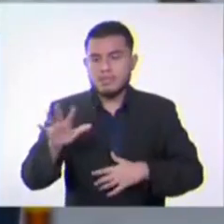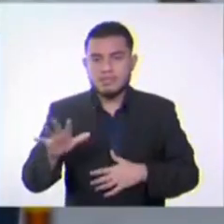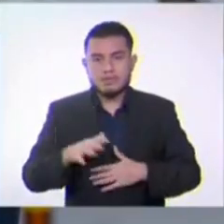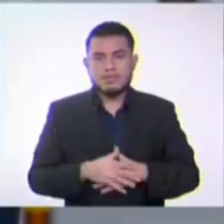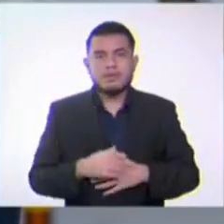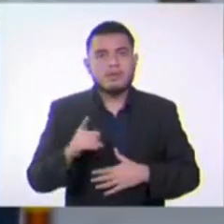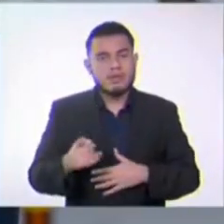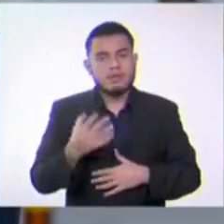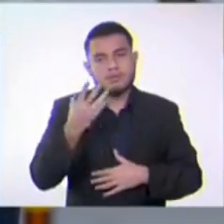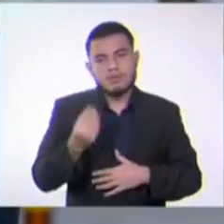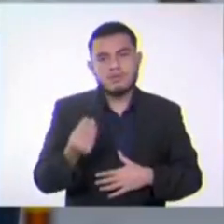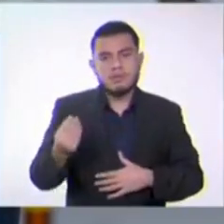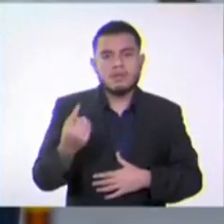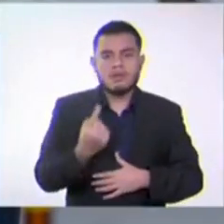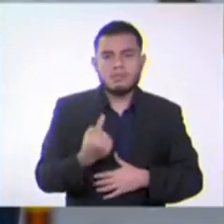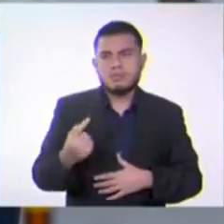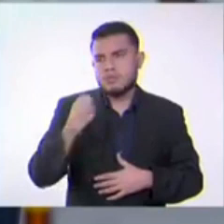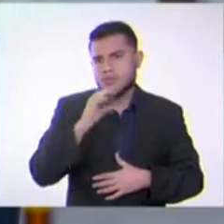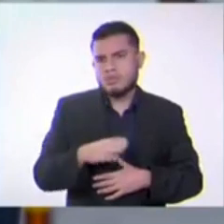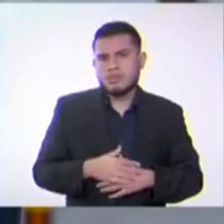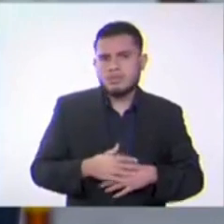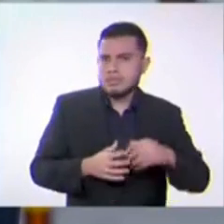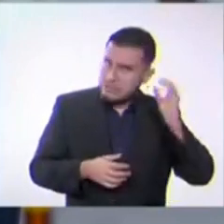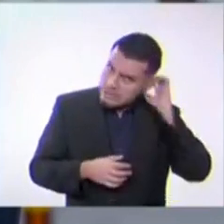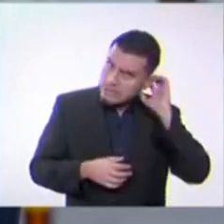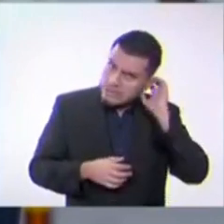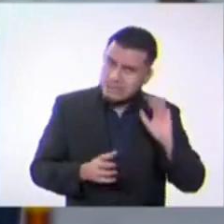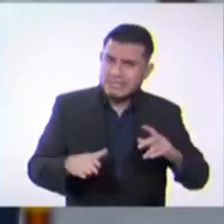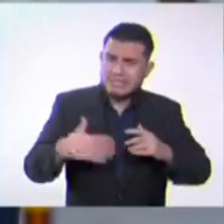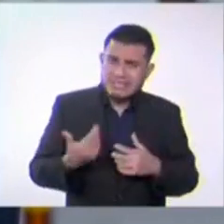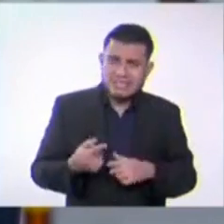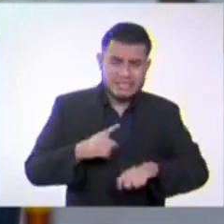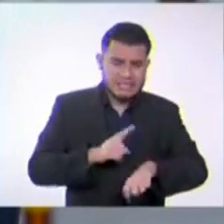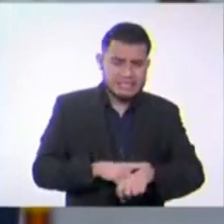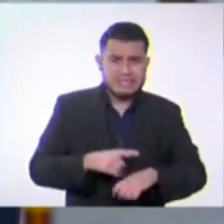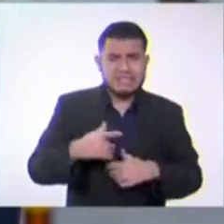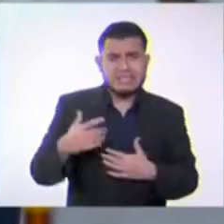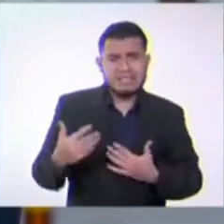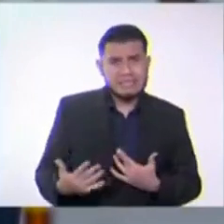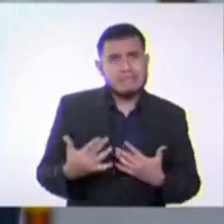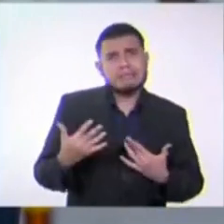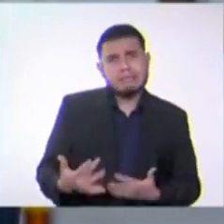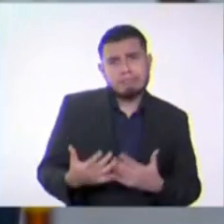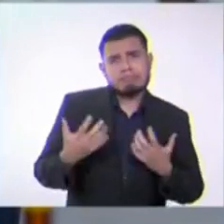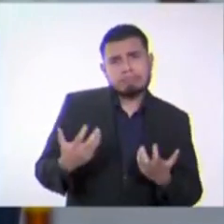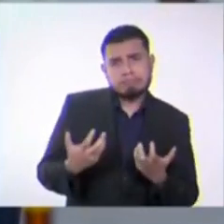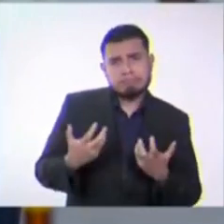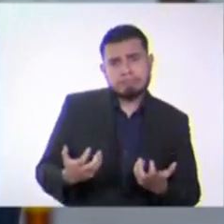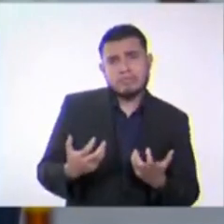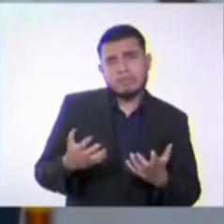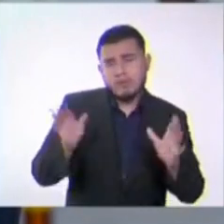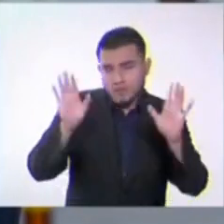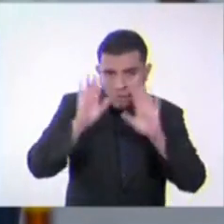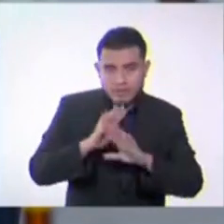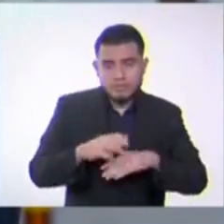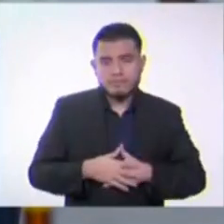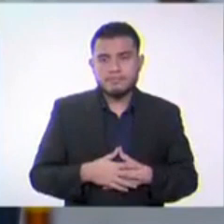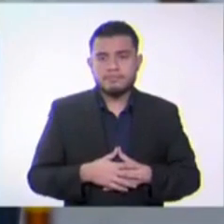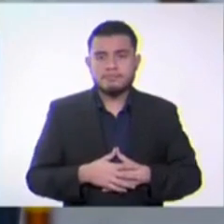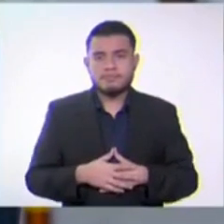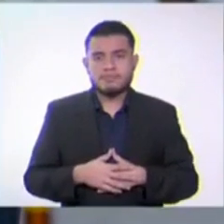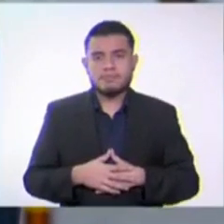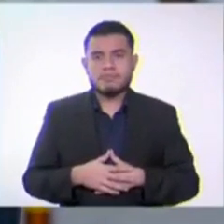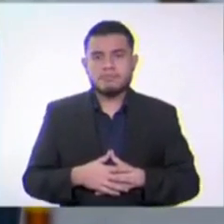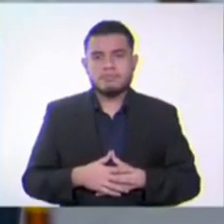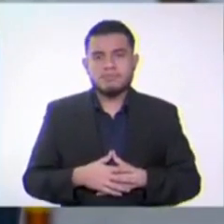esos días que la gente dice que está tardando mucho en oscurecer.